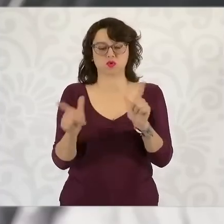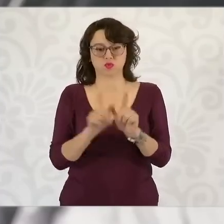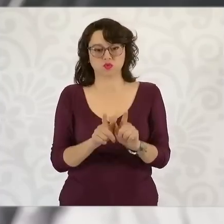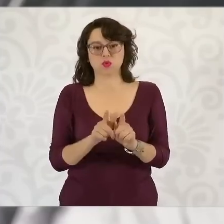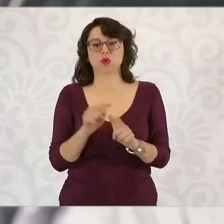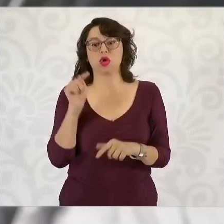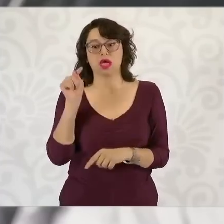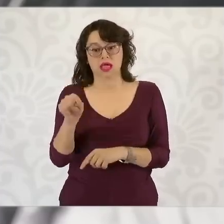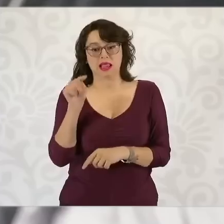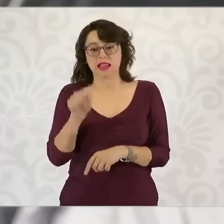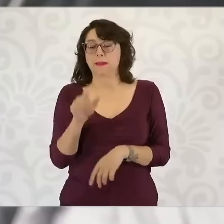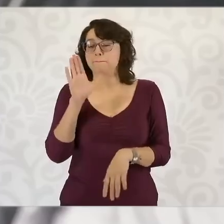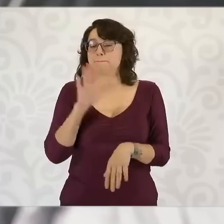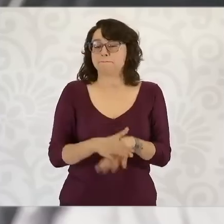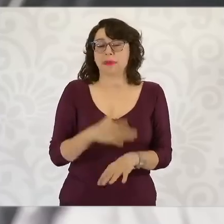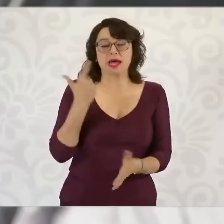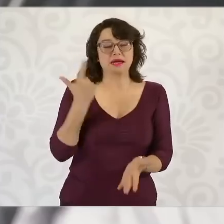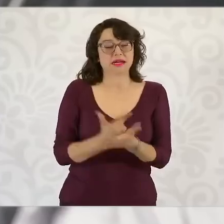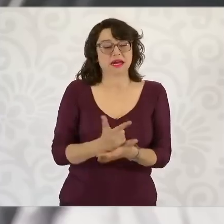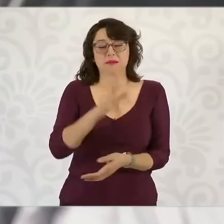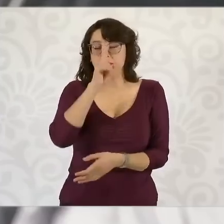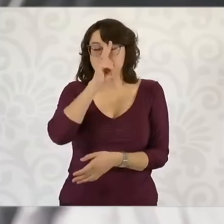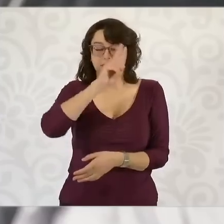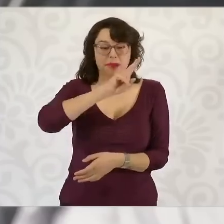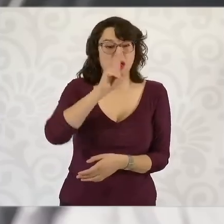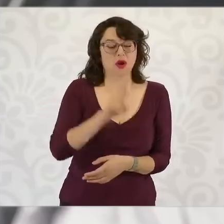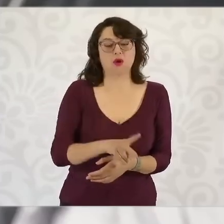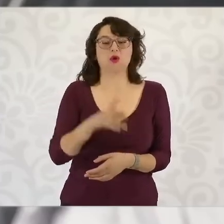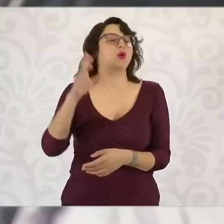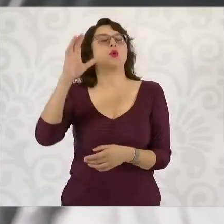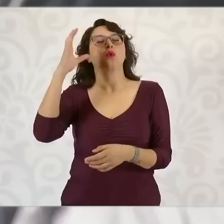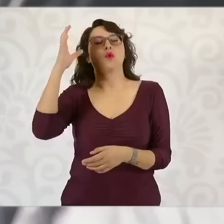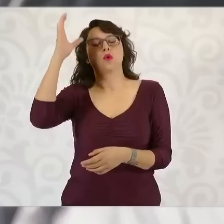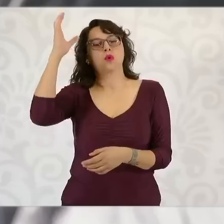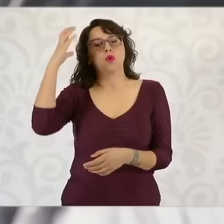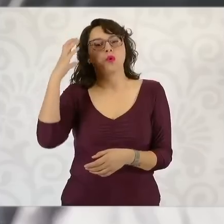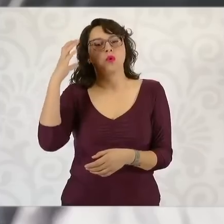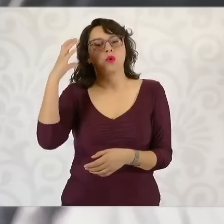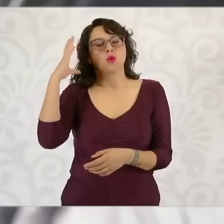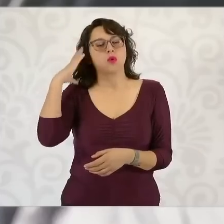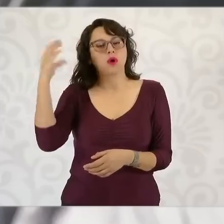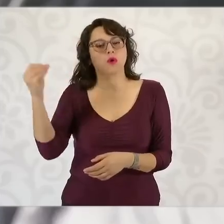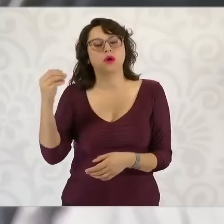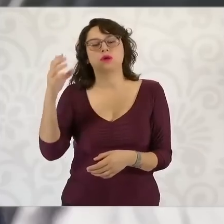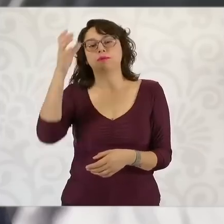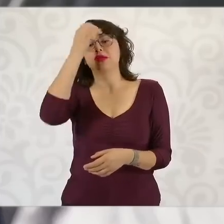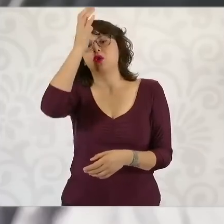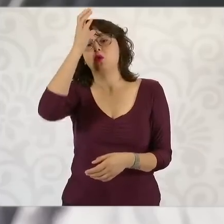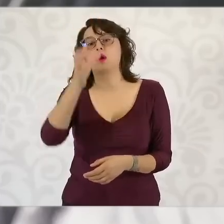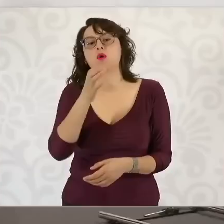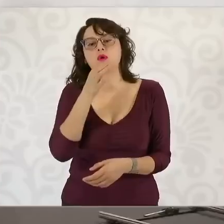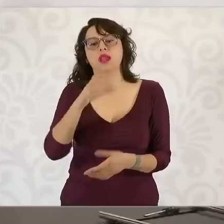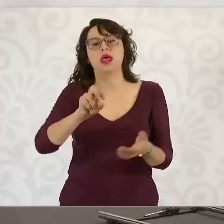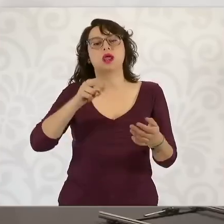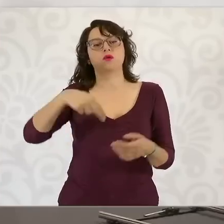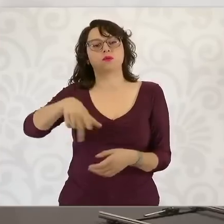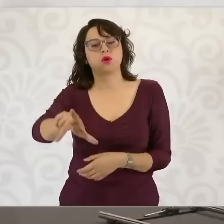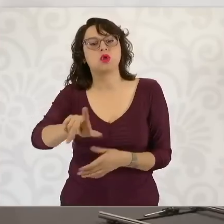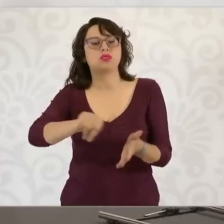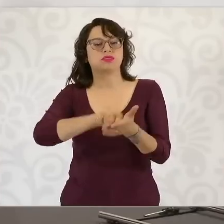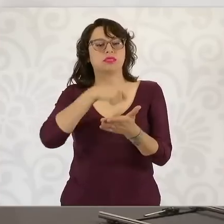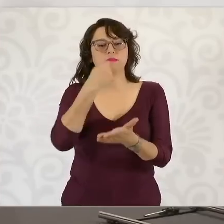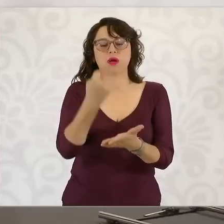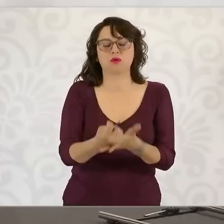fue considerado uno de los principales generadores de violencia en Coahuila, Nuevo León y Tamaulipas. En el caso de Óscar N.,